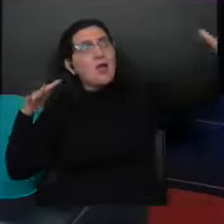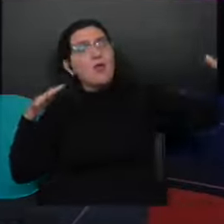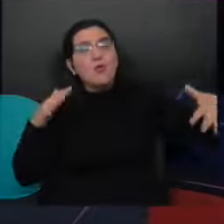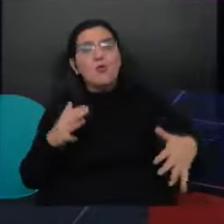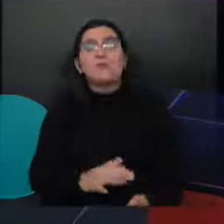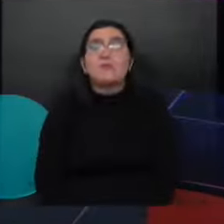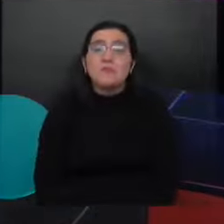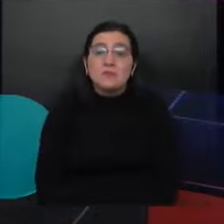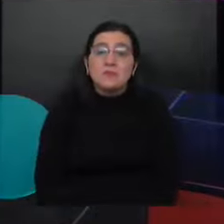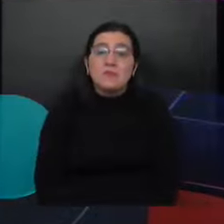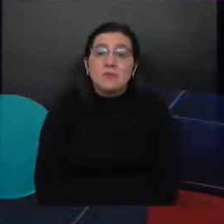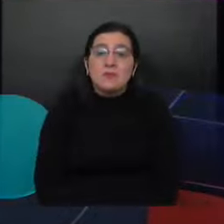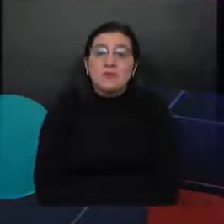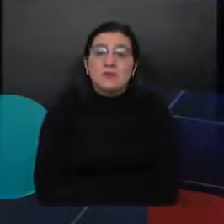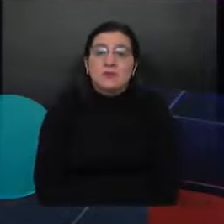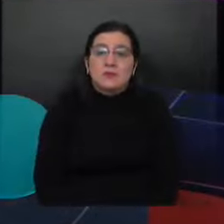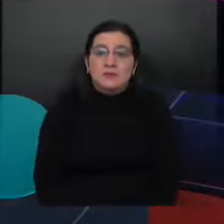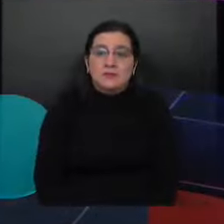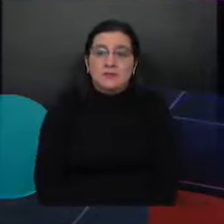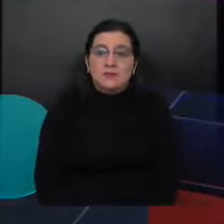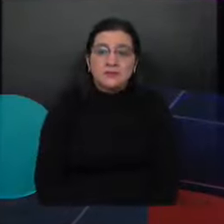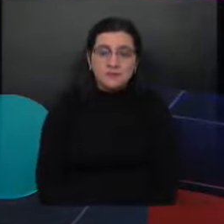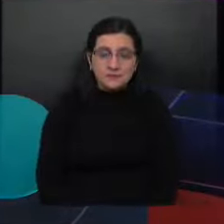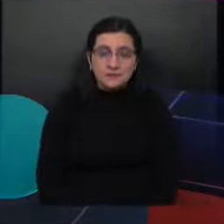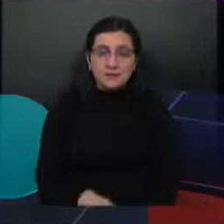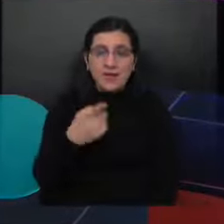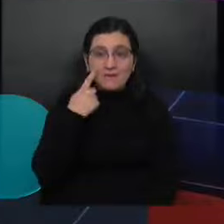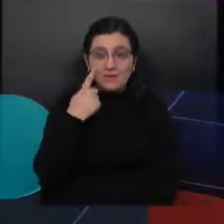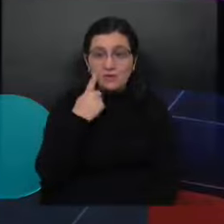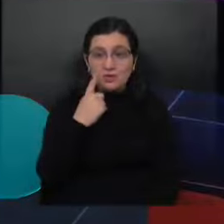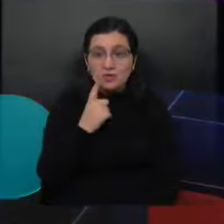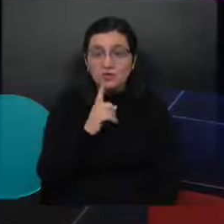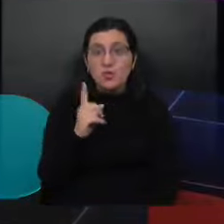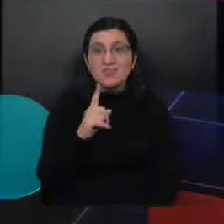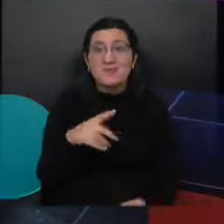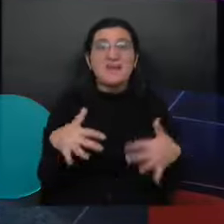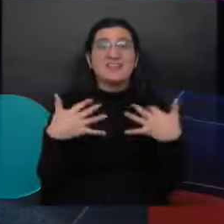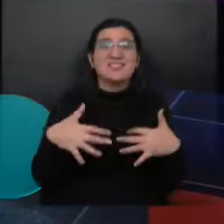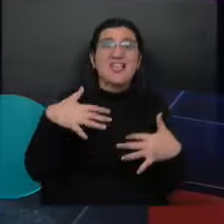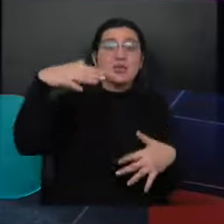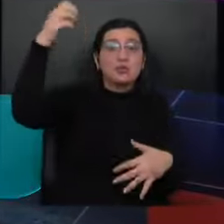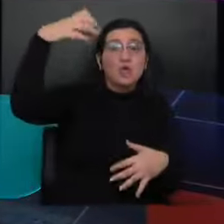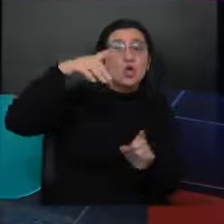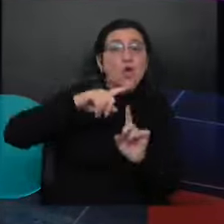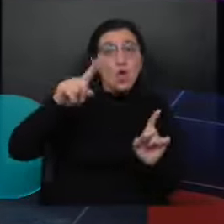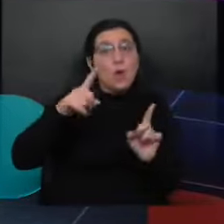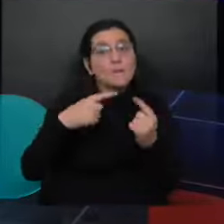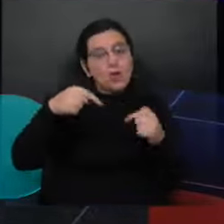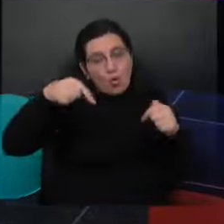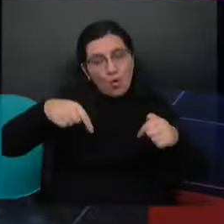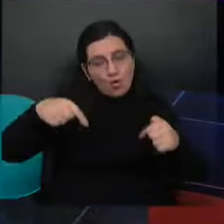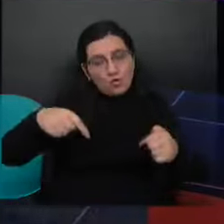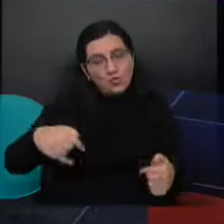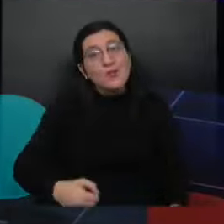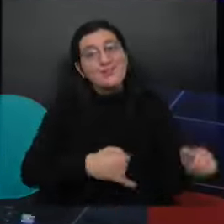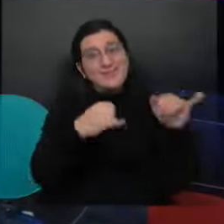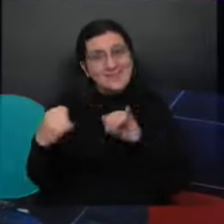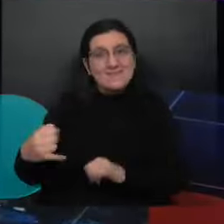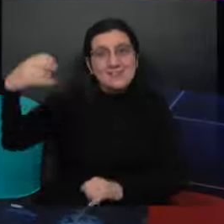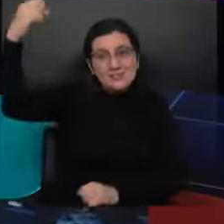Claro sí O sea a ver no cae a pleno a pleno pero si será un día soleado O al menos